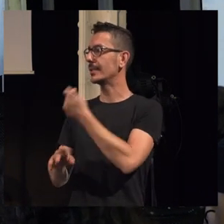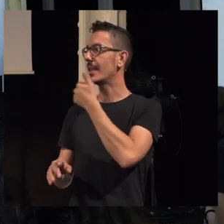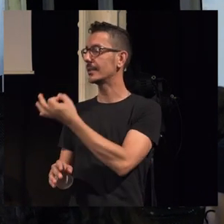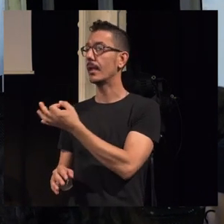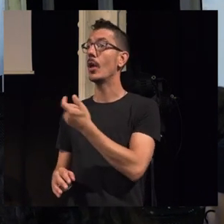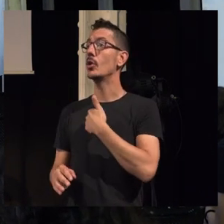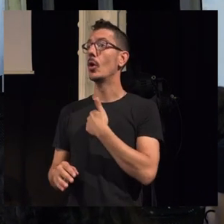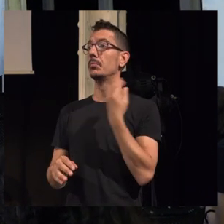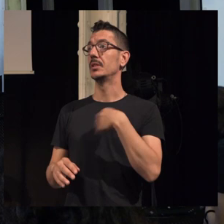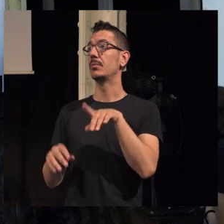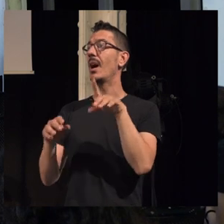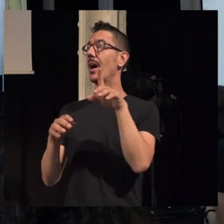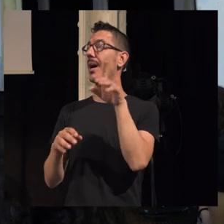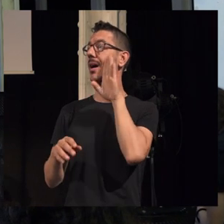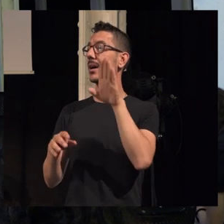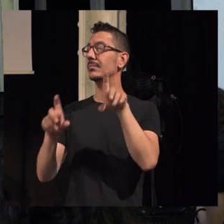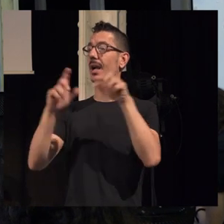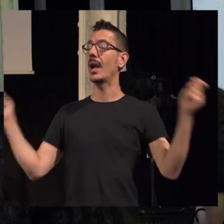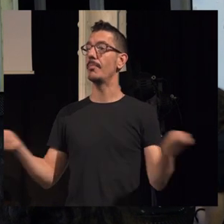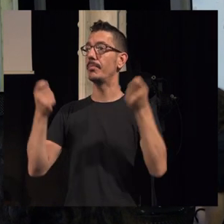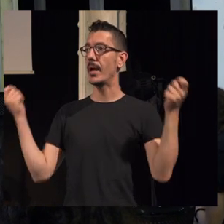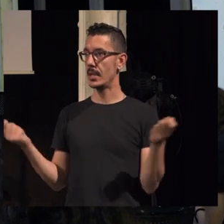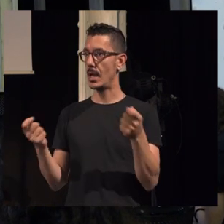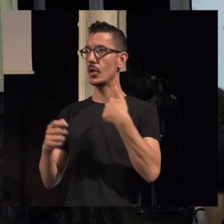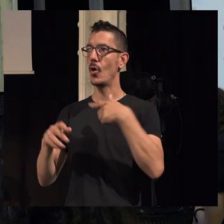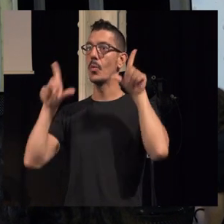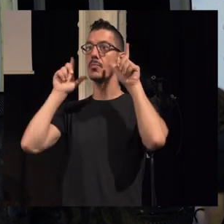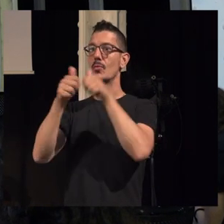campaña STP fue protagonizada por las personas trans intersex.